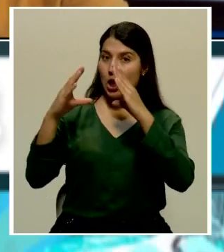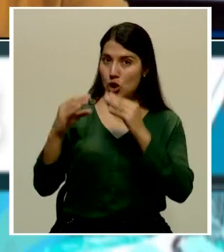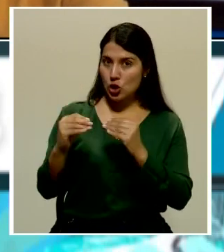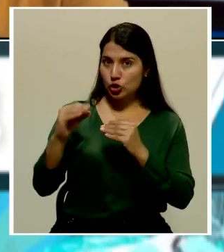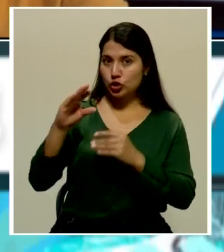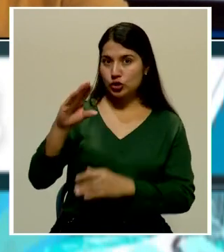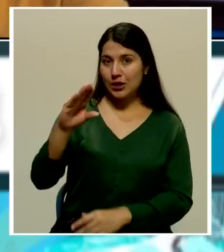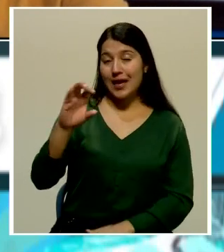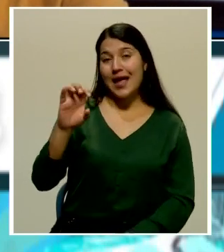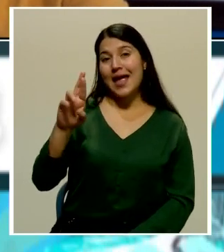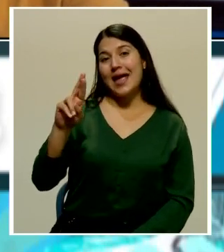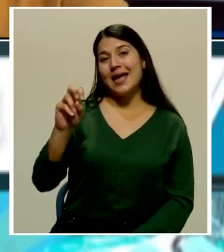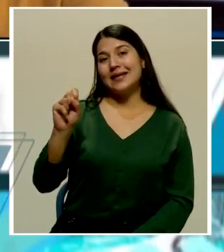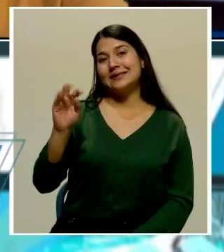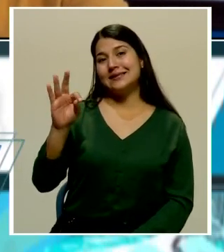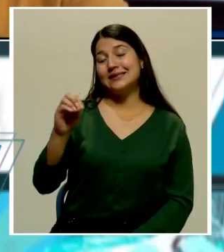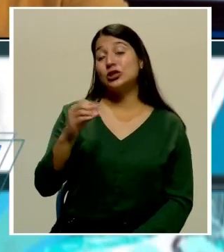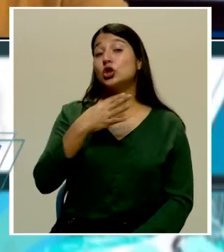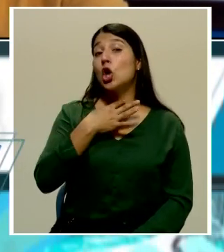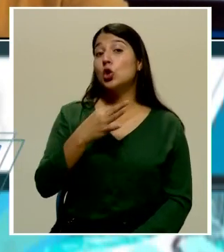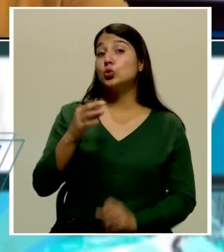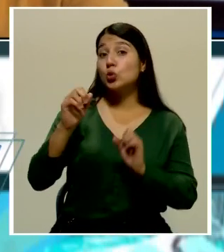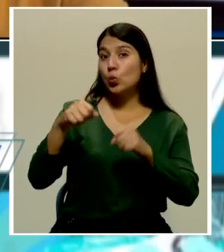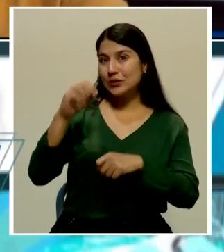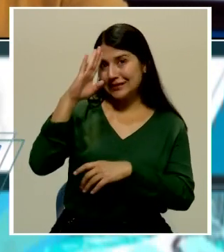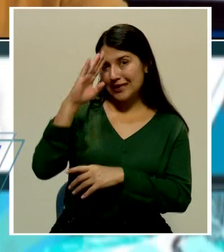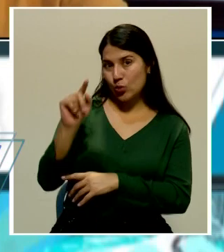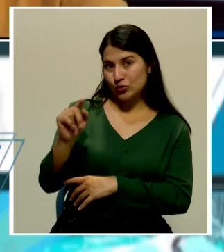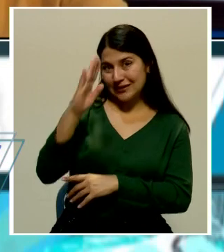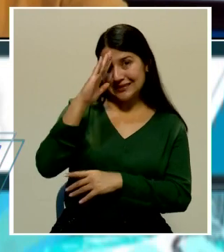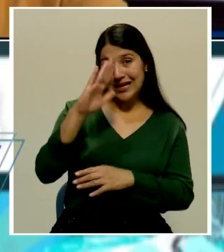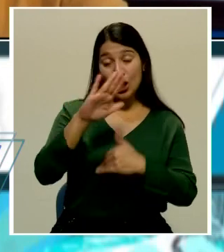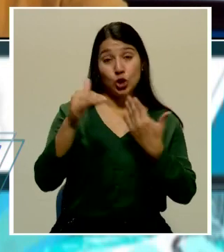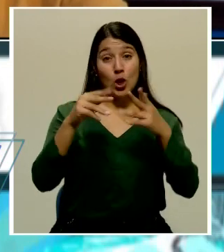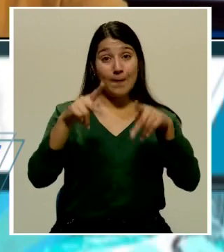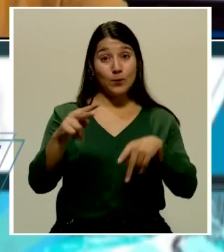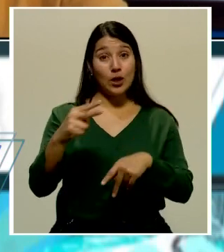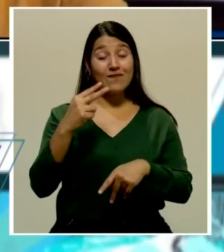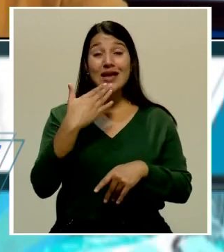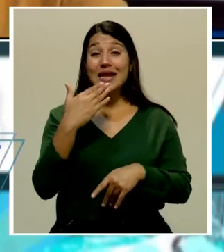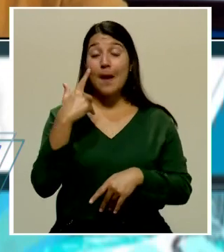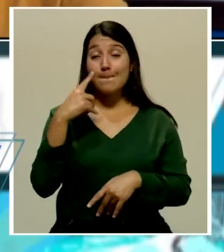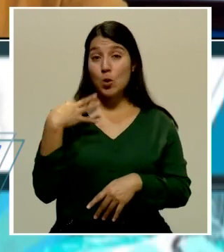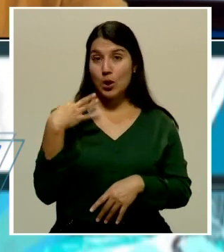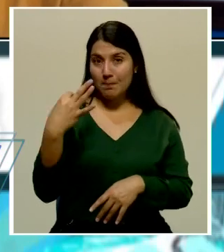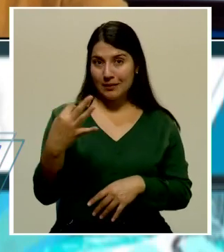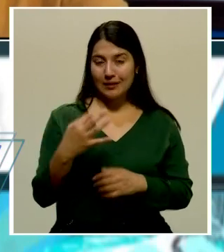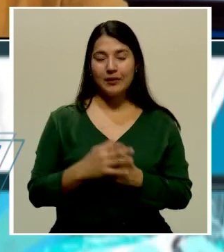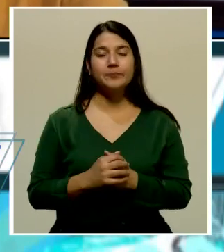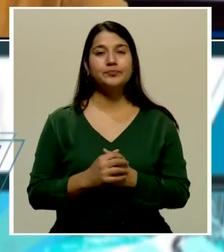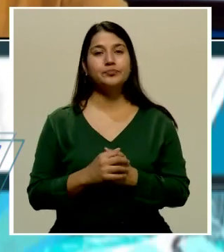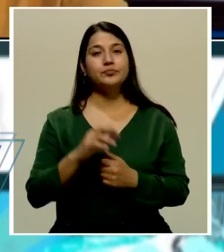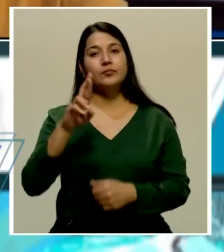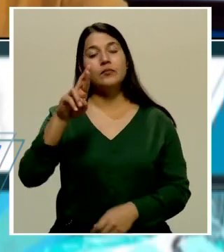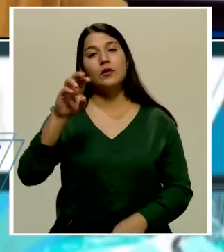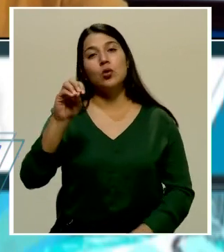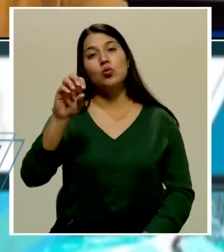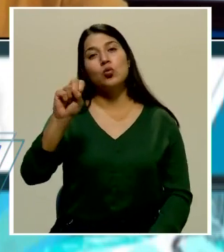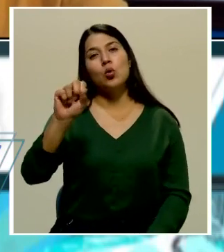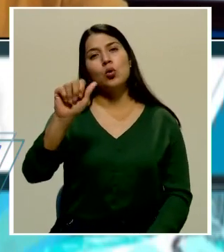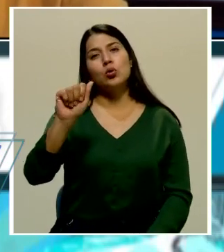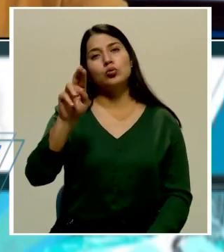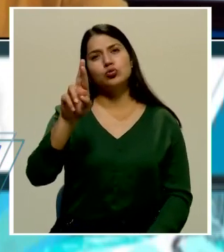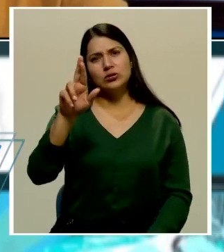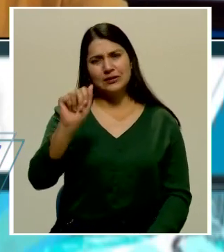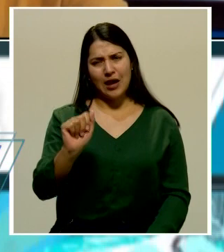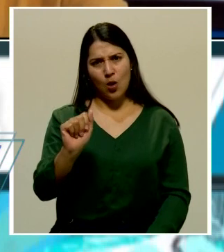Un gusto saludarlo a usted y a la teleaudiencia. Muchas gracias por la invitación. Doña Rosaura, una reacción muy fuerte